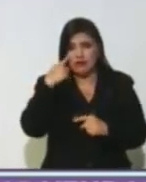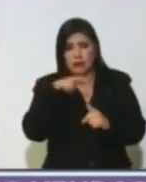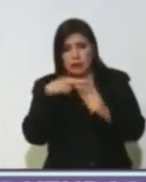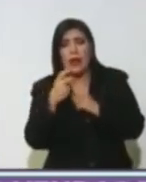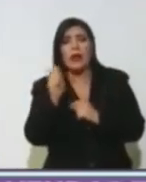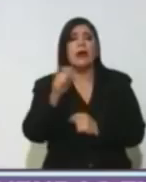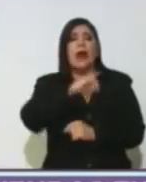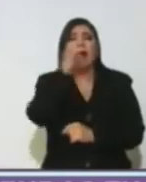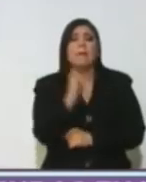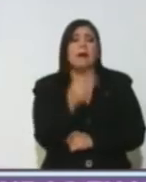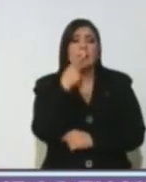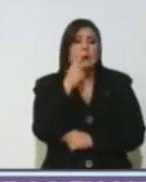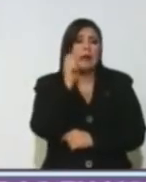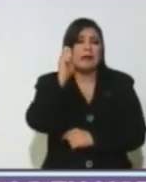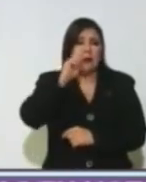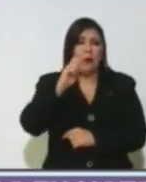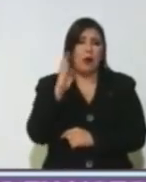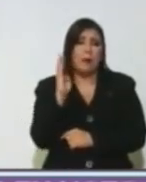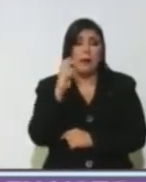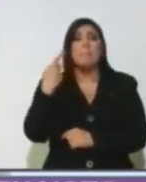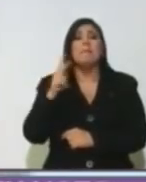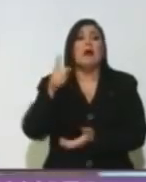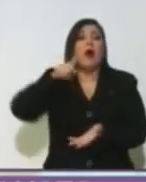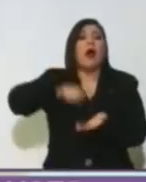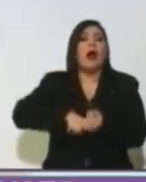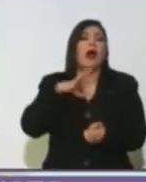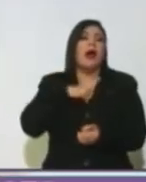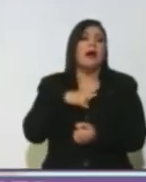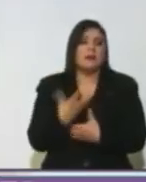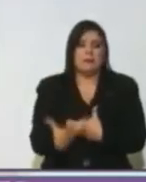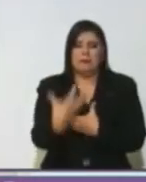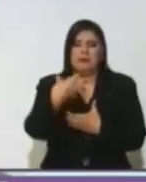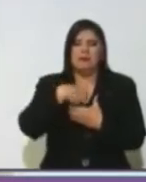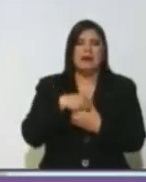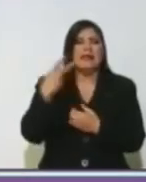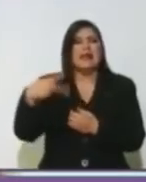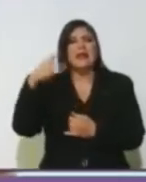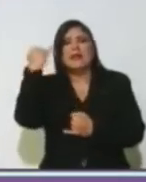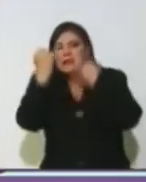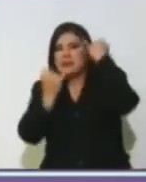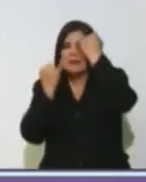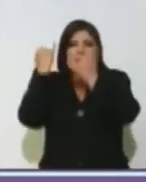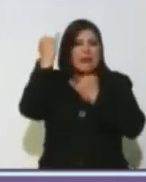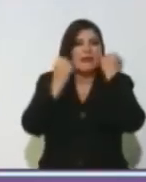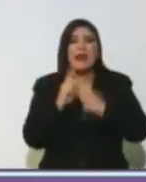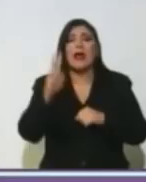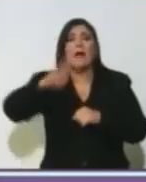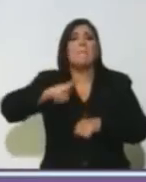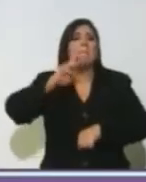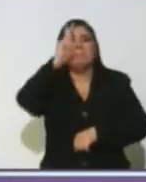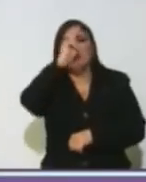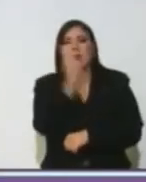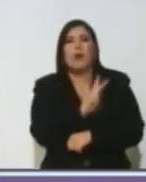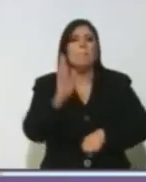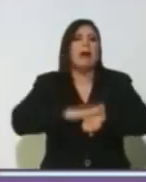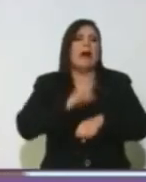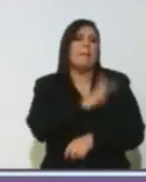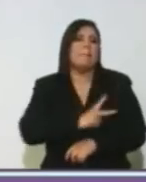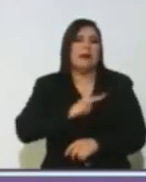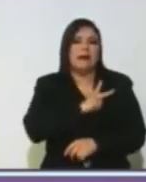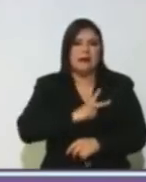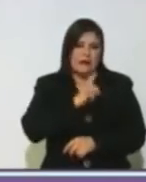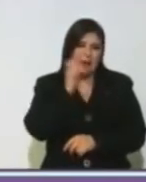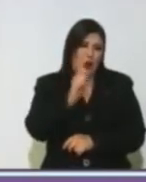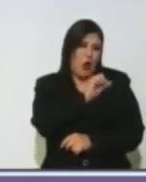marihuana y se intoxican con las ideas de la derecha que son mucho más perjudiciales que cualquier otra y